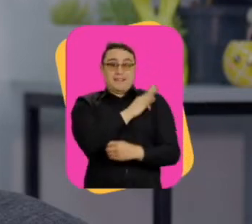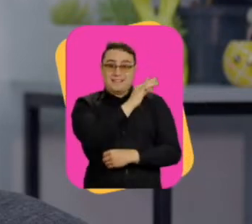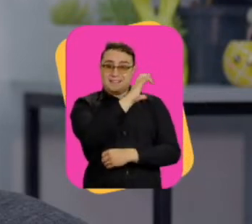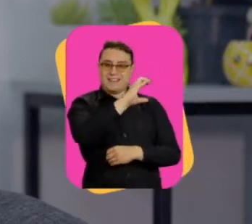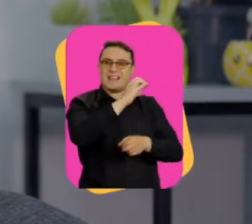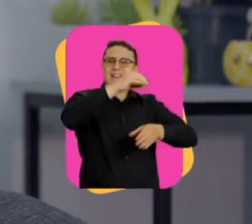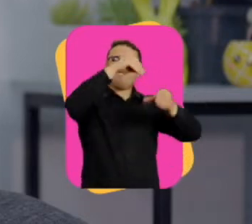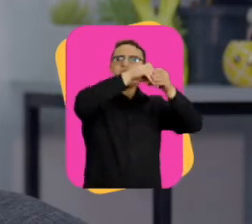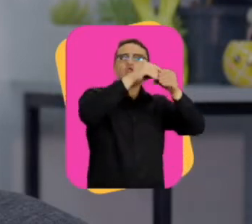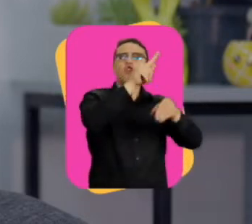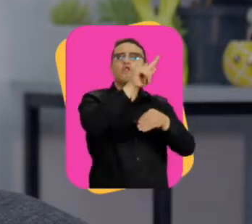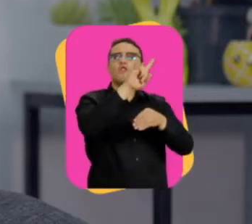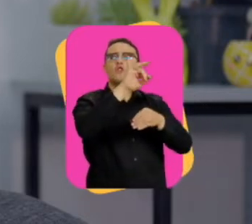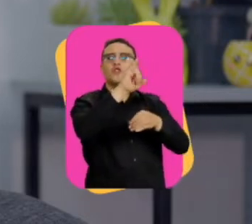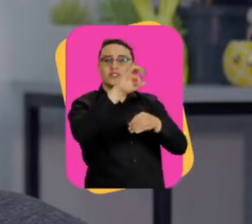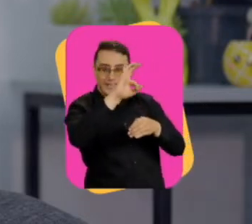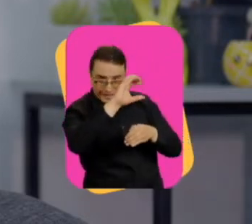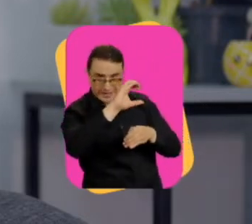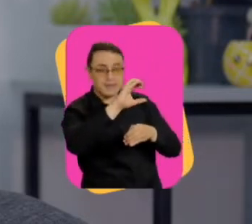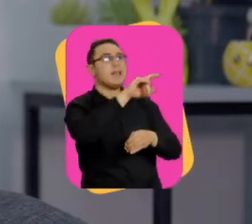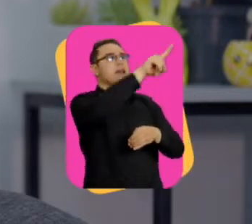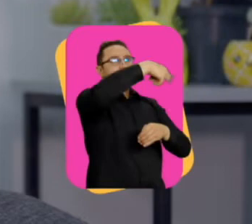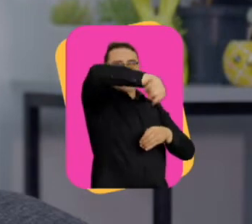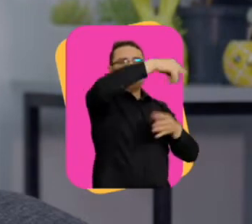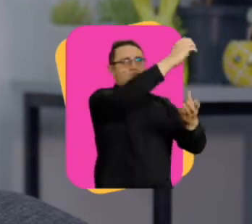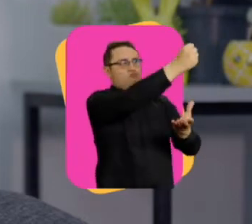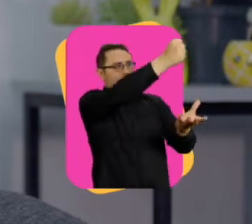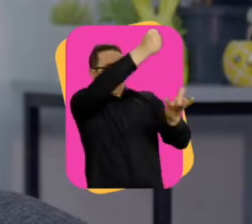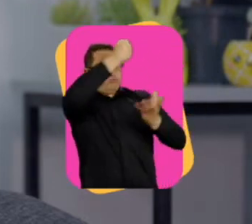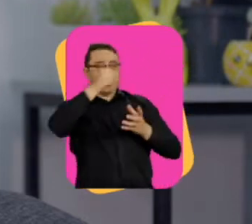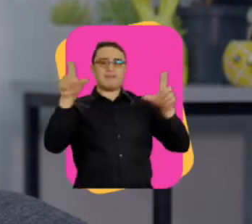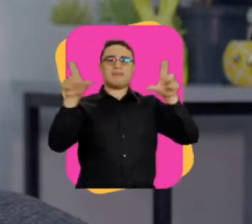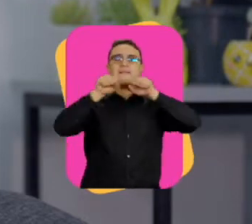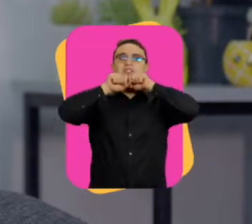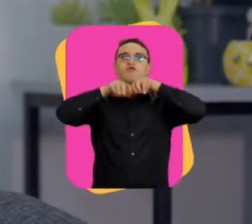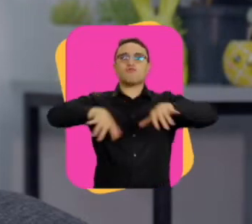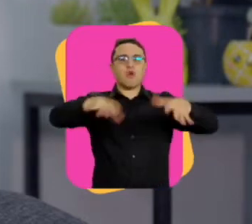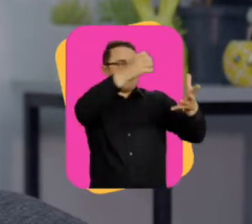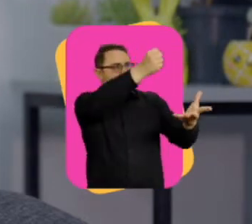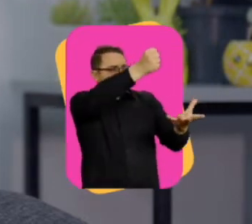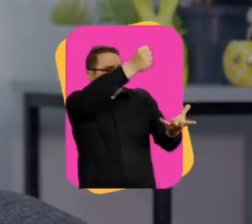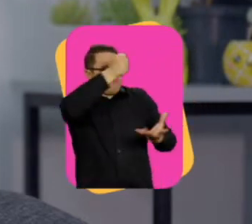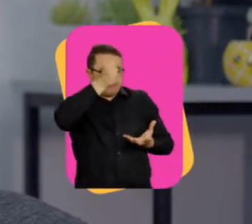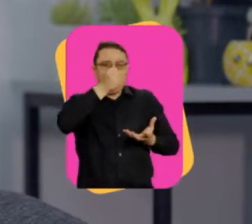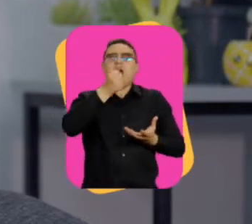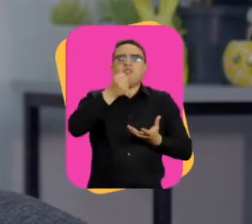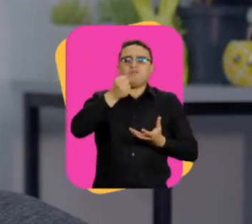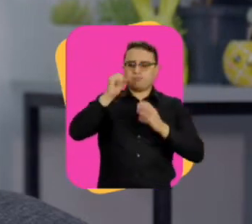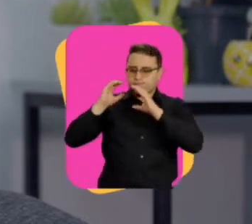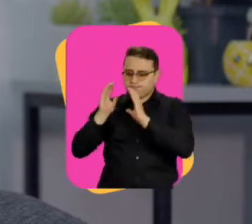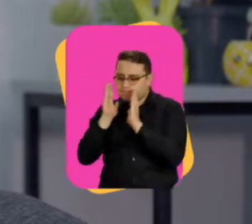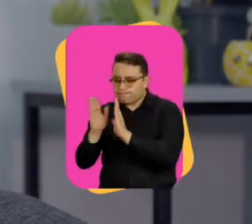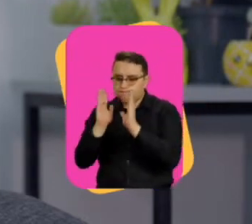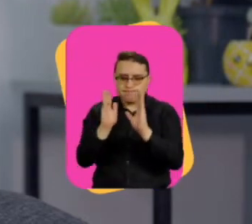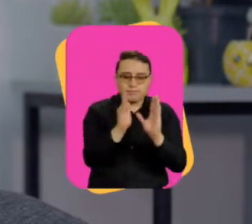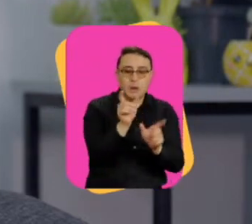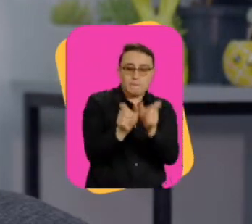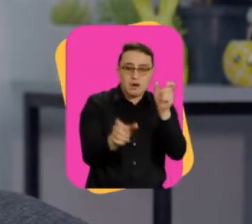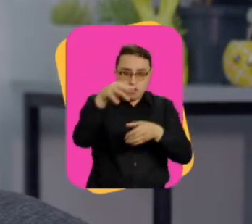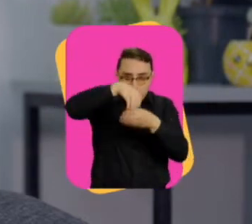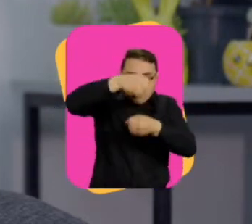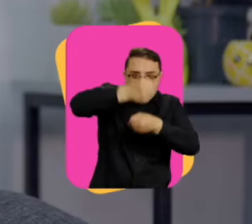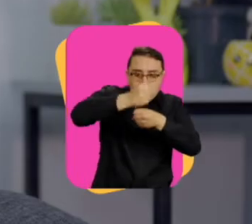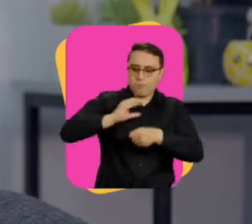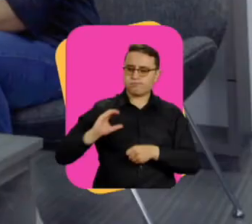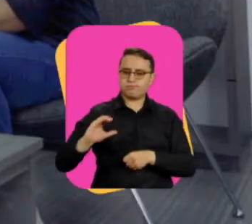Información y las Comunicaciones, que se encargó que la televisión pública en general tuviera los recursos necesarios para atender todas sus acreencias, entre ellas